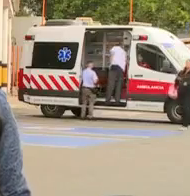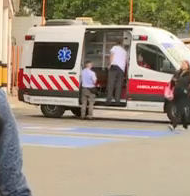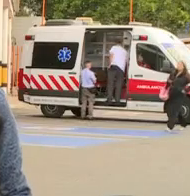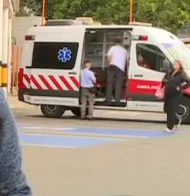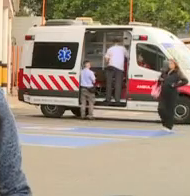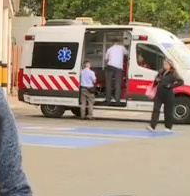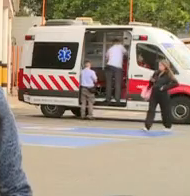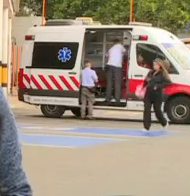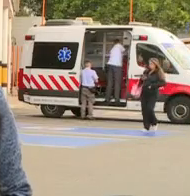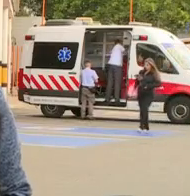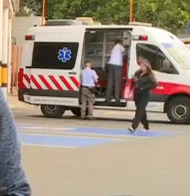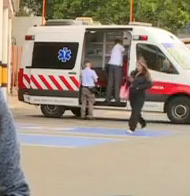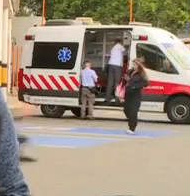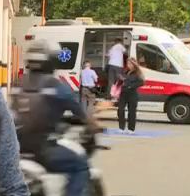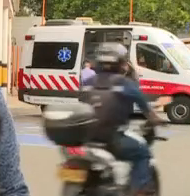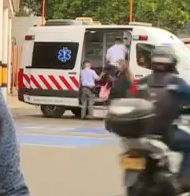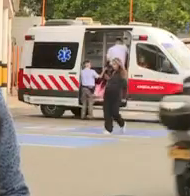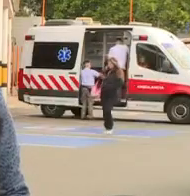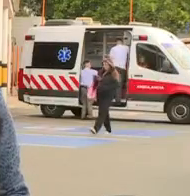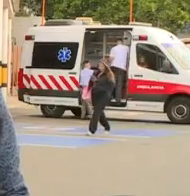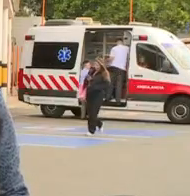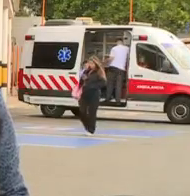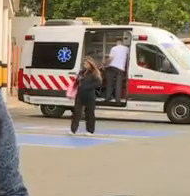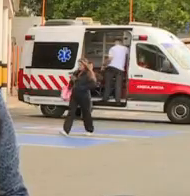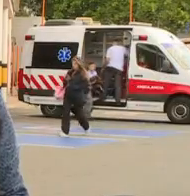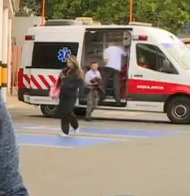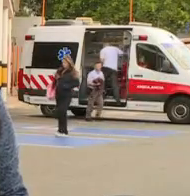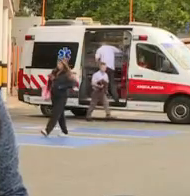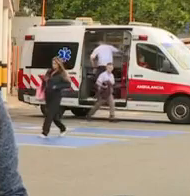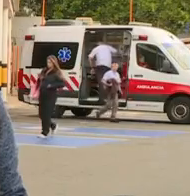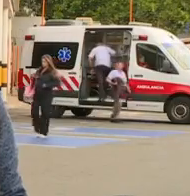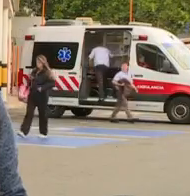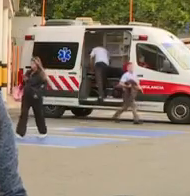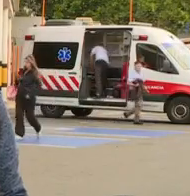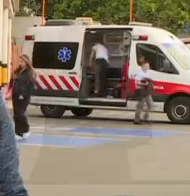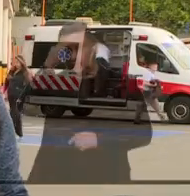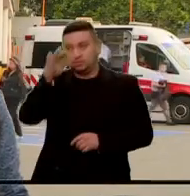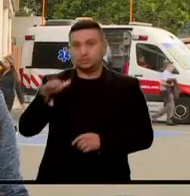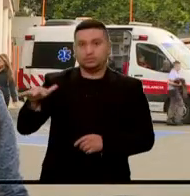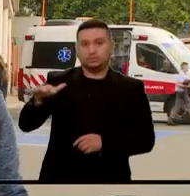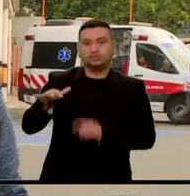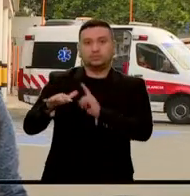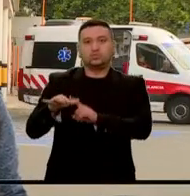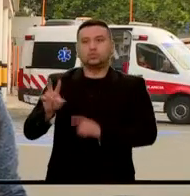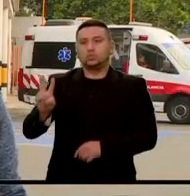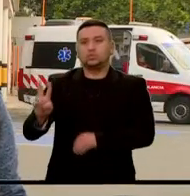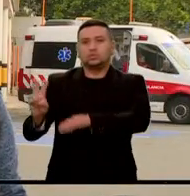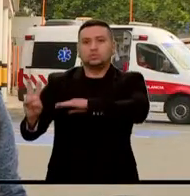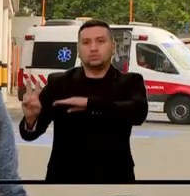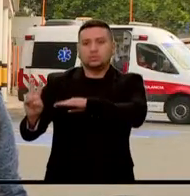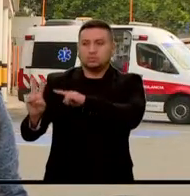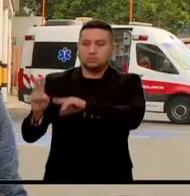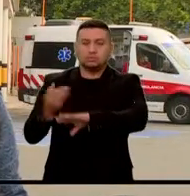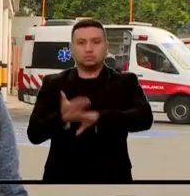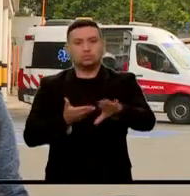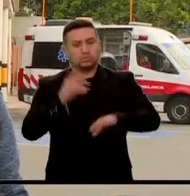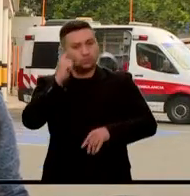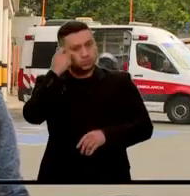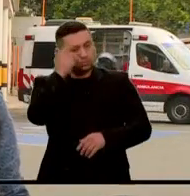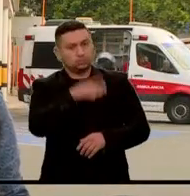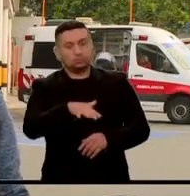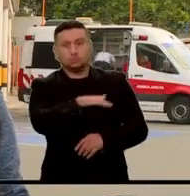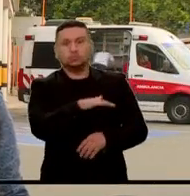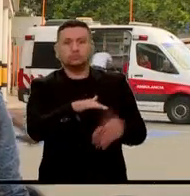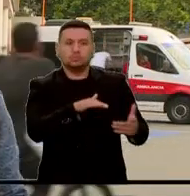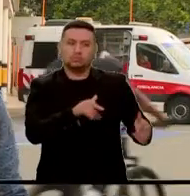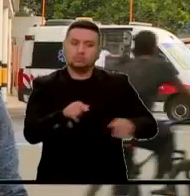6:31, vámonos a Medellín. Dos alcaldes del área metropolitana de esa ciudad le pidieron al gobierno nacional explicar a la ciudadanía en qué van los diálogos de paz con